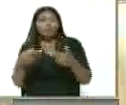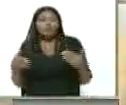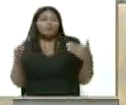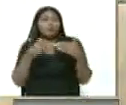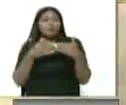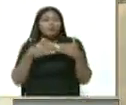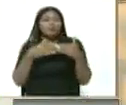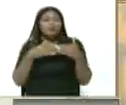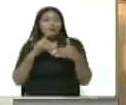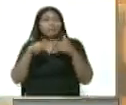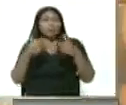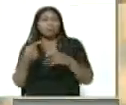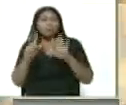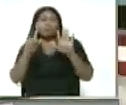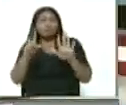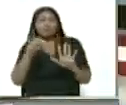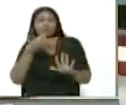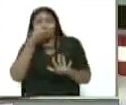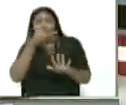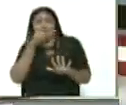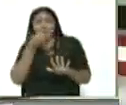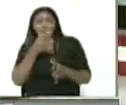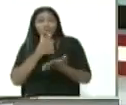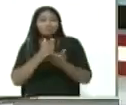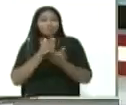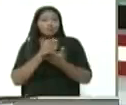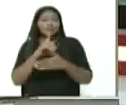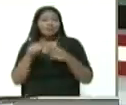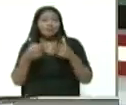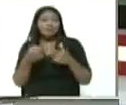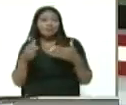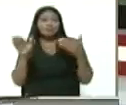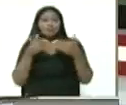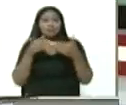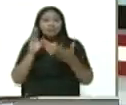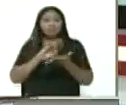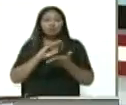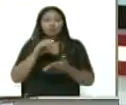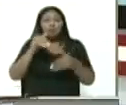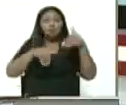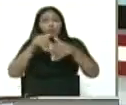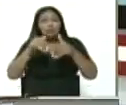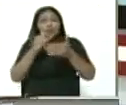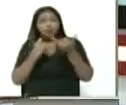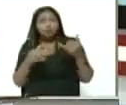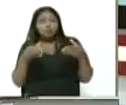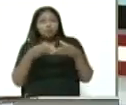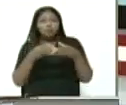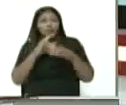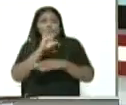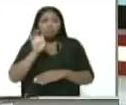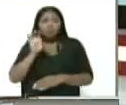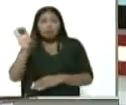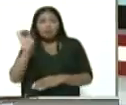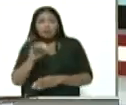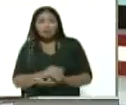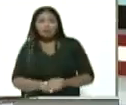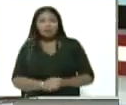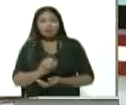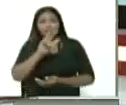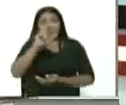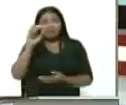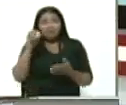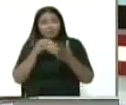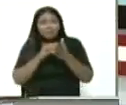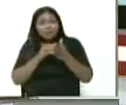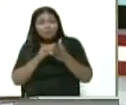pasó de las seis porque por la nada la gente de 77 después en los centros de votaciones y la última mesa de todo el país también de 30.000 mesas se